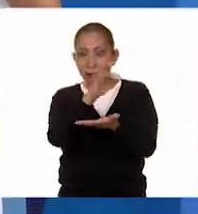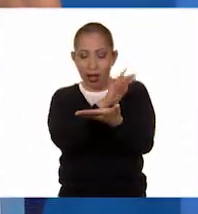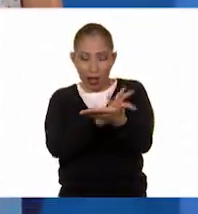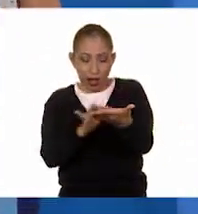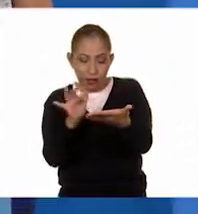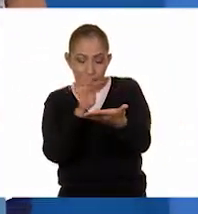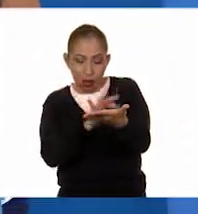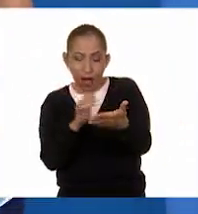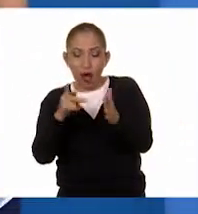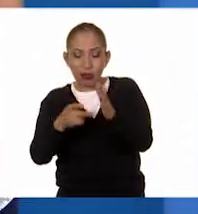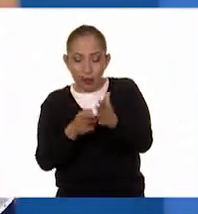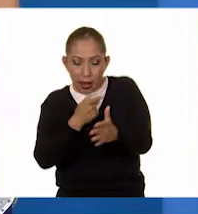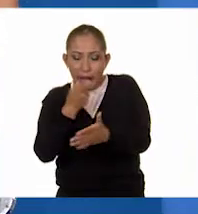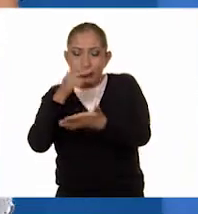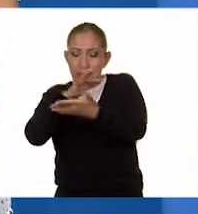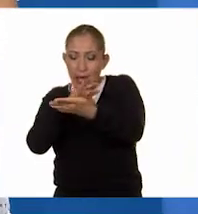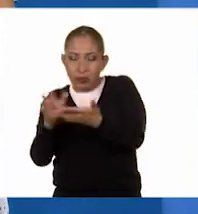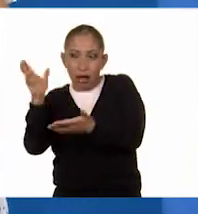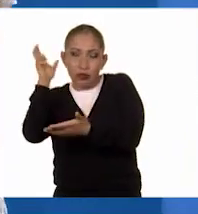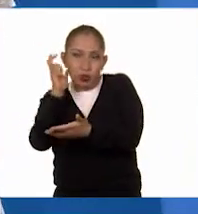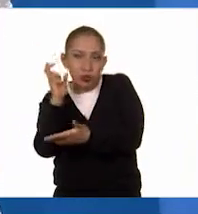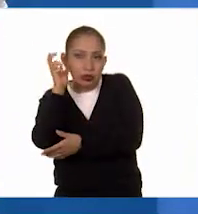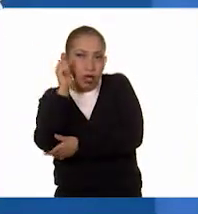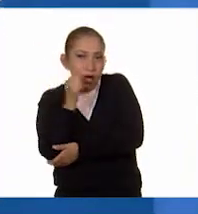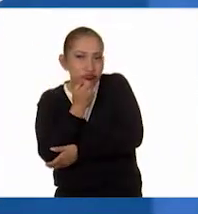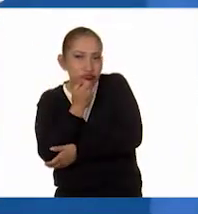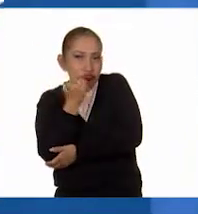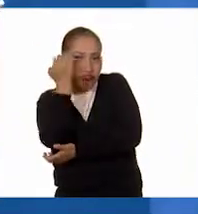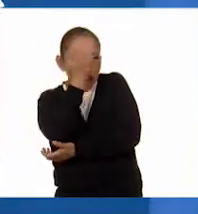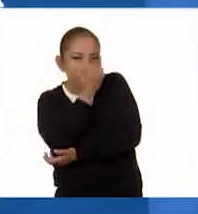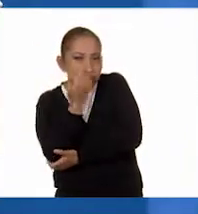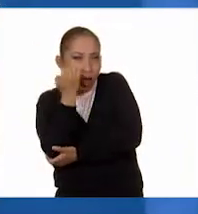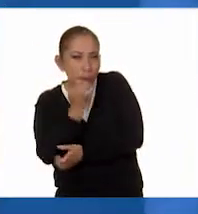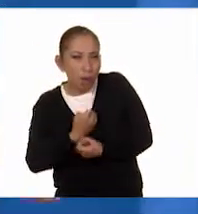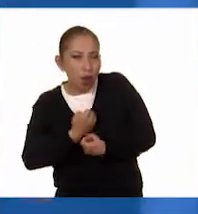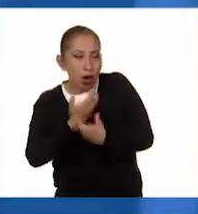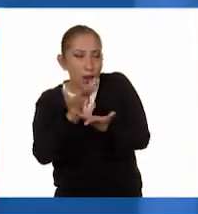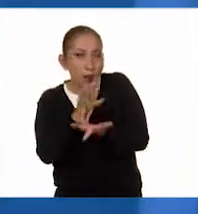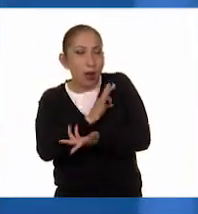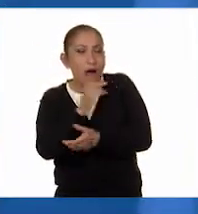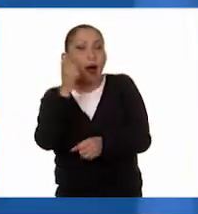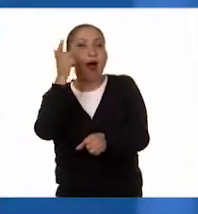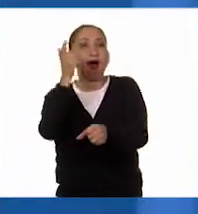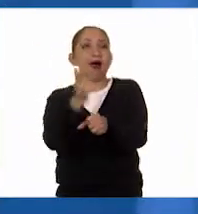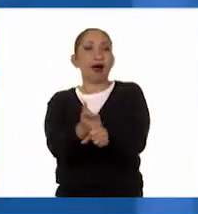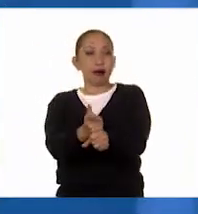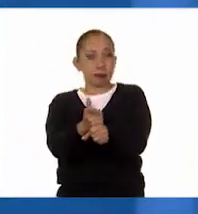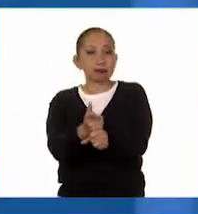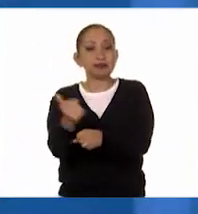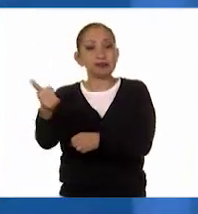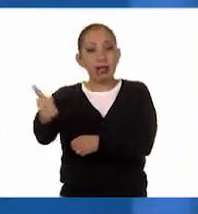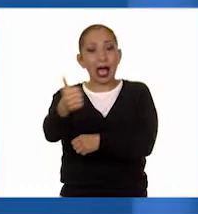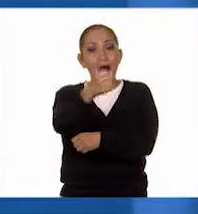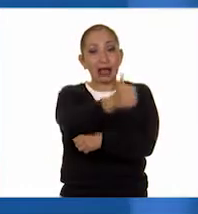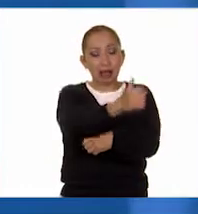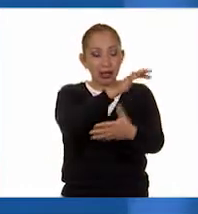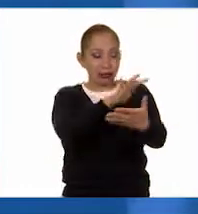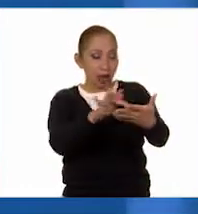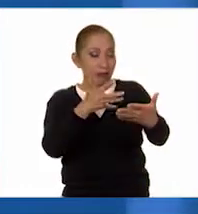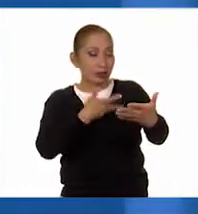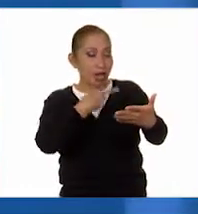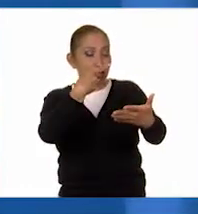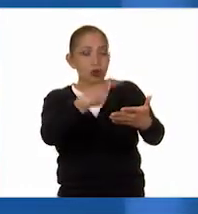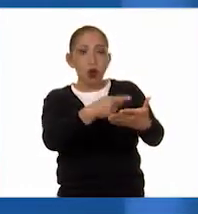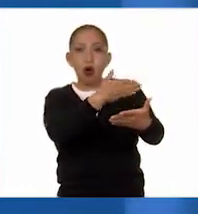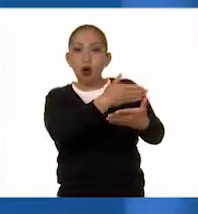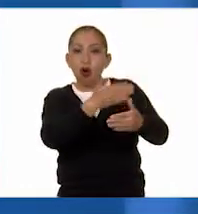lectura, relectura, escucha atenta y análisis de los poemas, pudimos percatarnos de que cada texto posee un